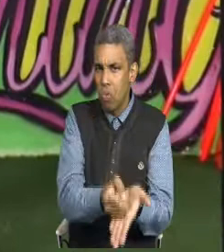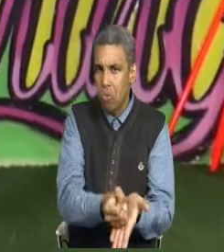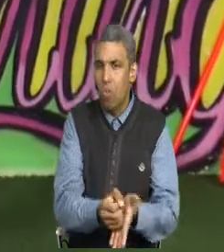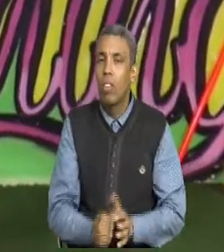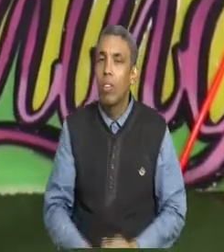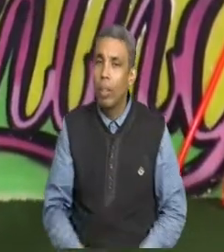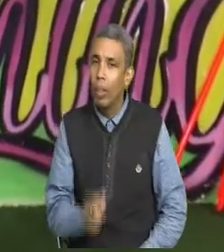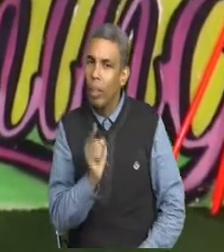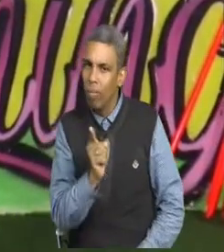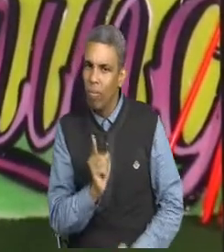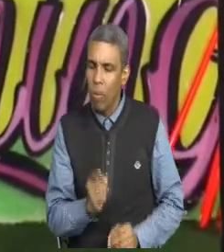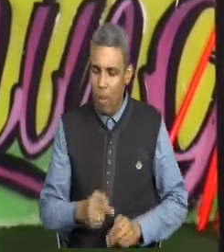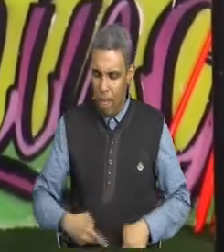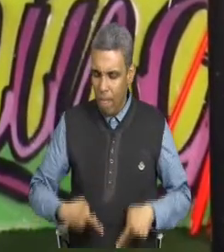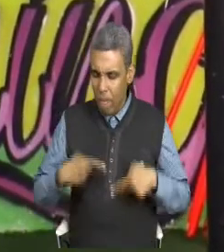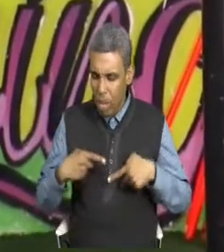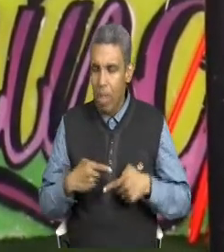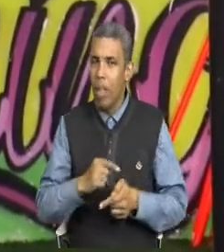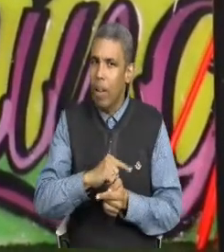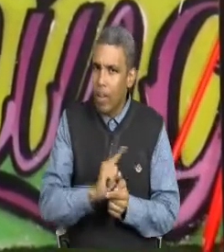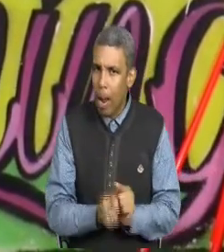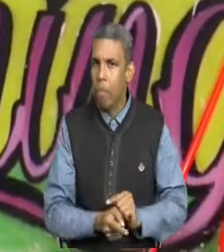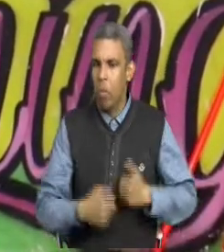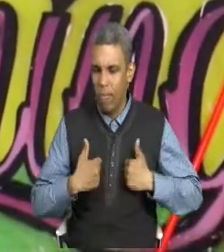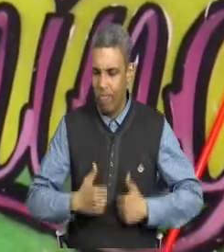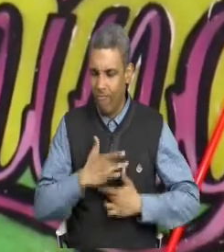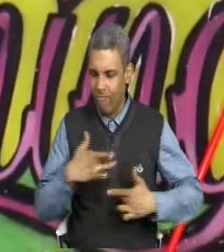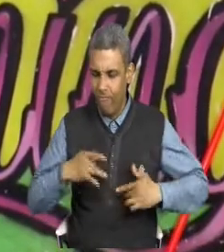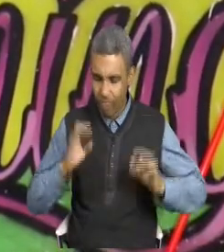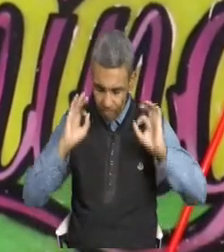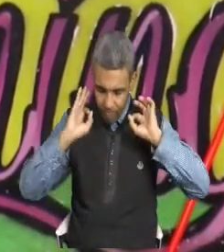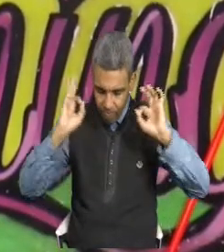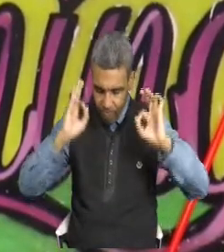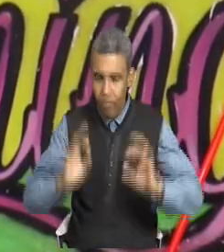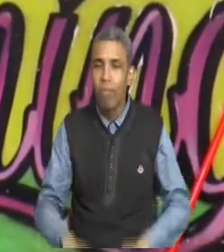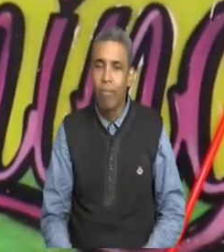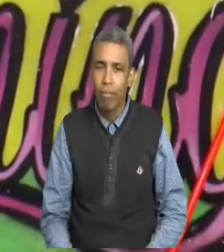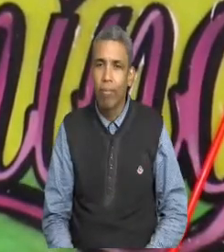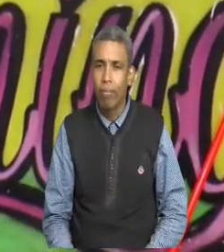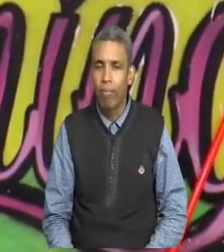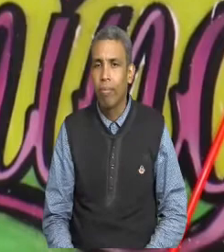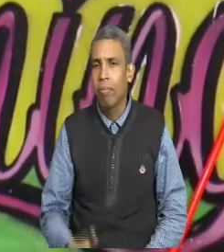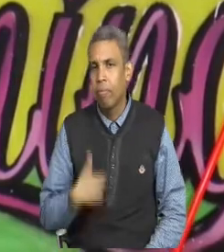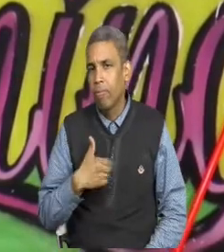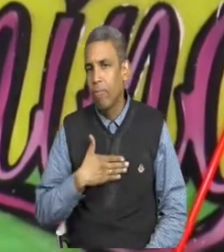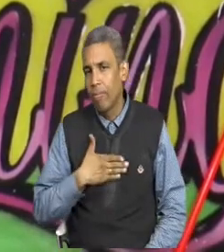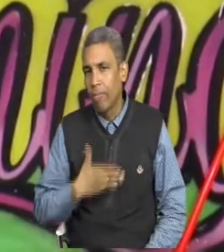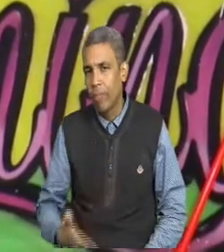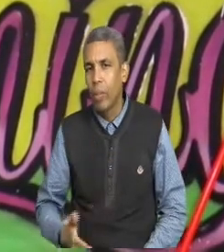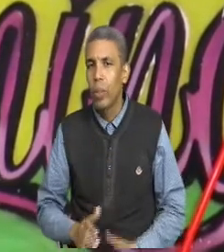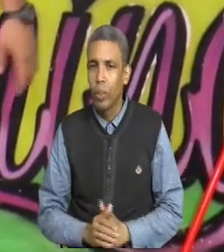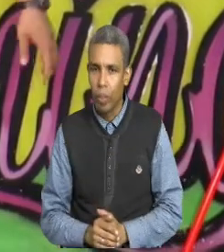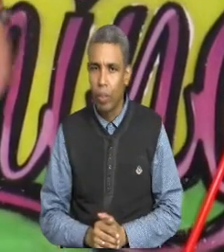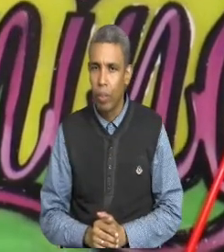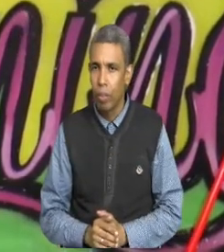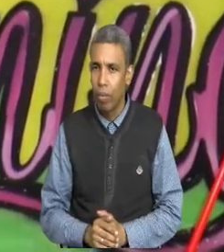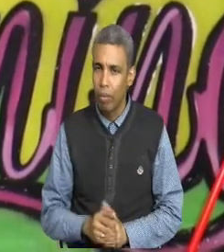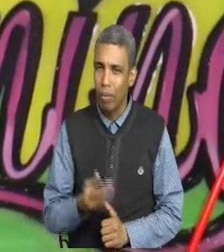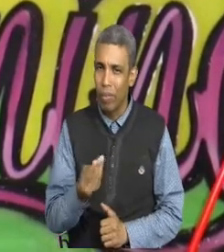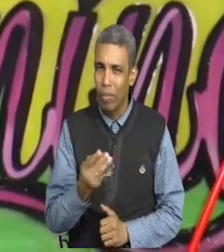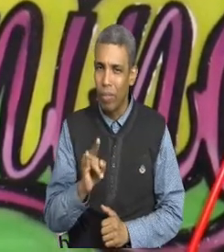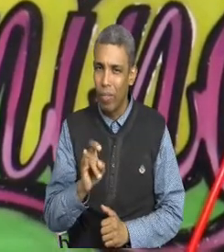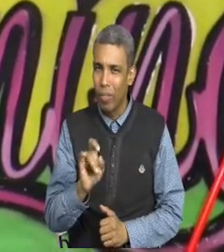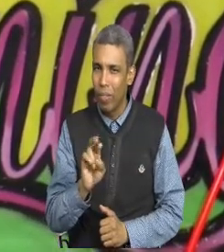cambiar ese estilo de entrenamiento nuevo. Soy Andrés Urán, de Zona 36, nuestra guerrera Kiara La Osa.